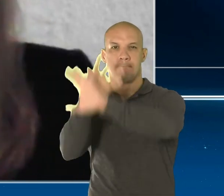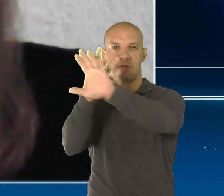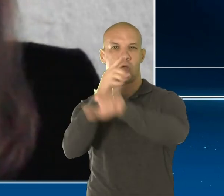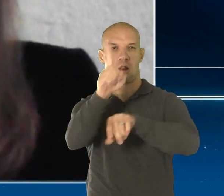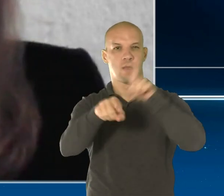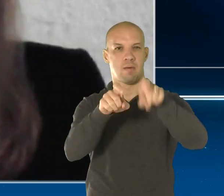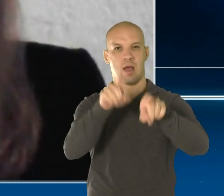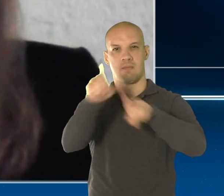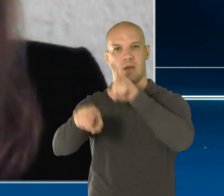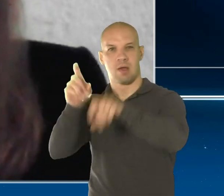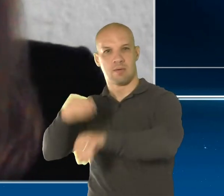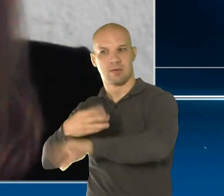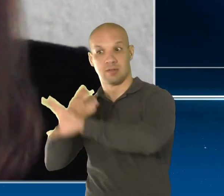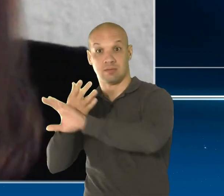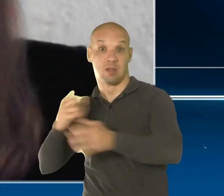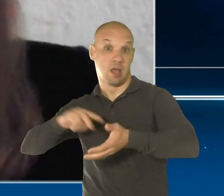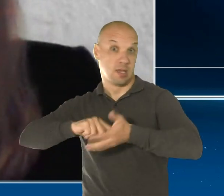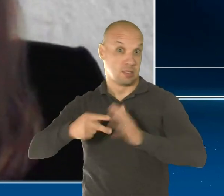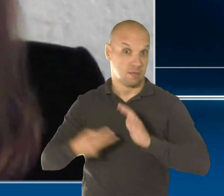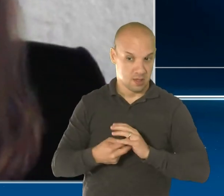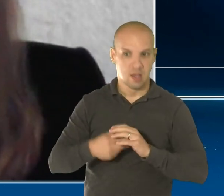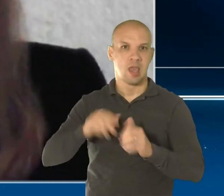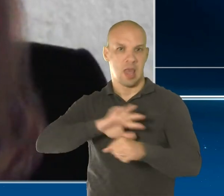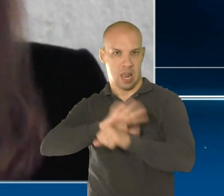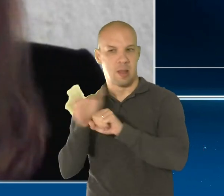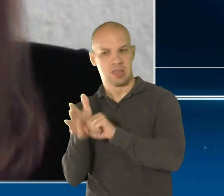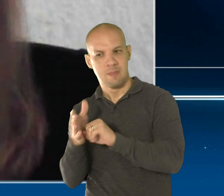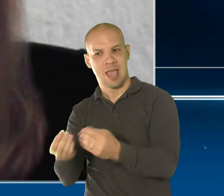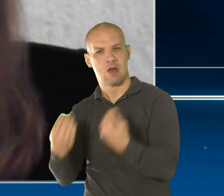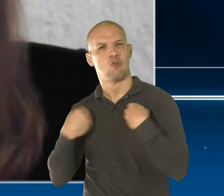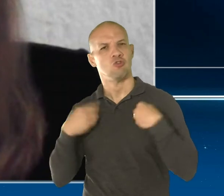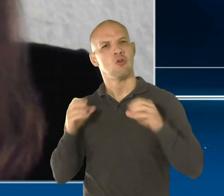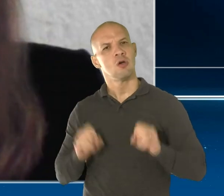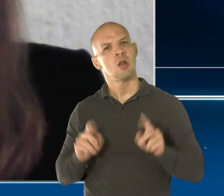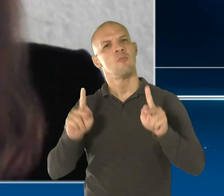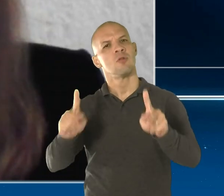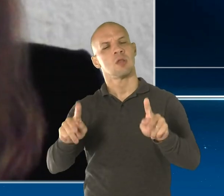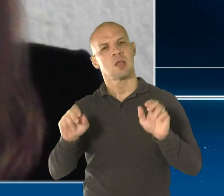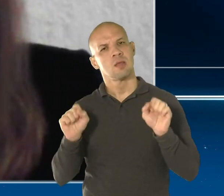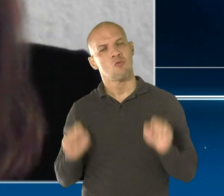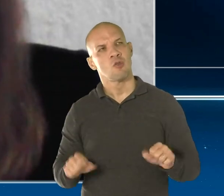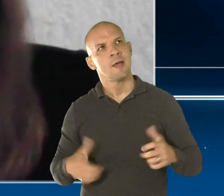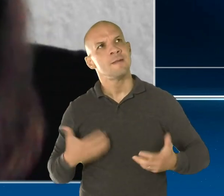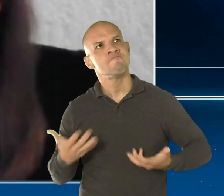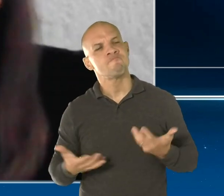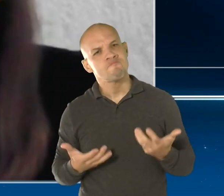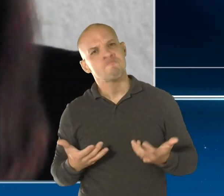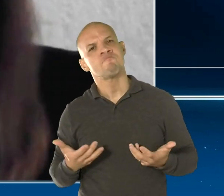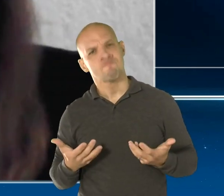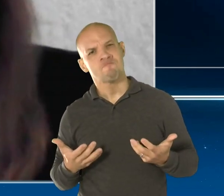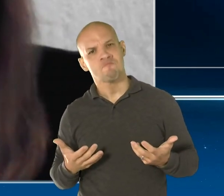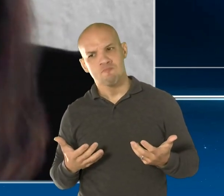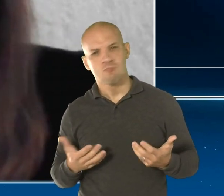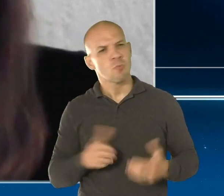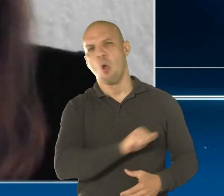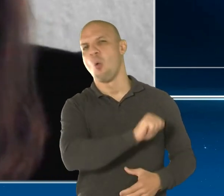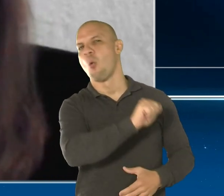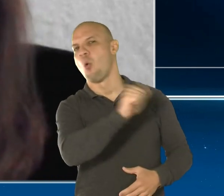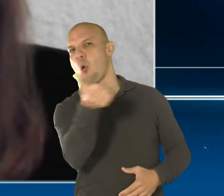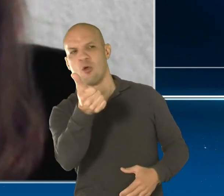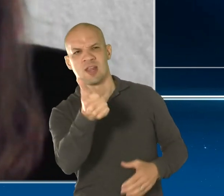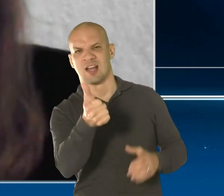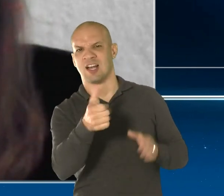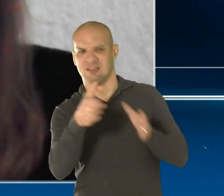la pandemia nos abrió la oportunidad de poder pues, abrir otras